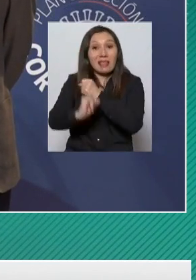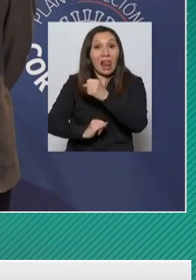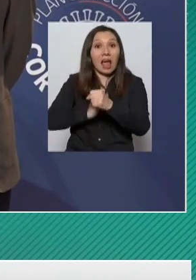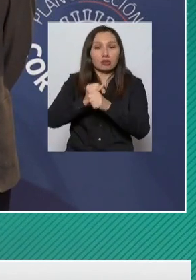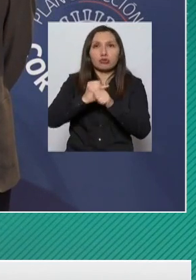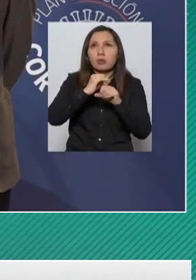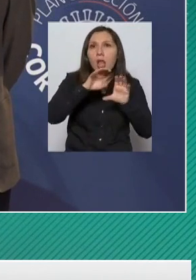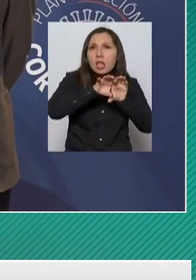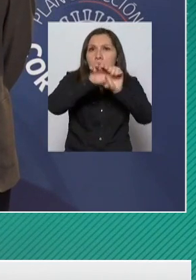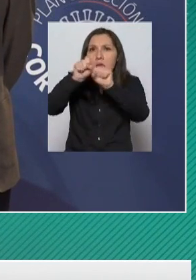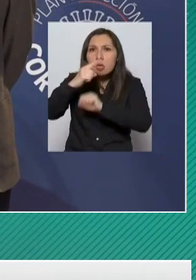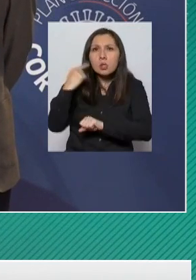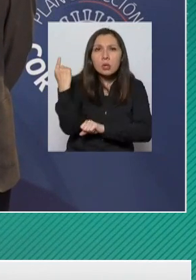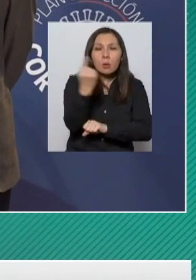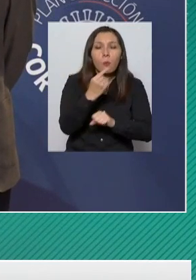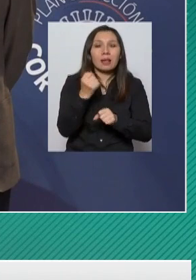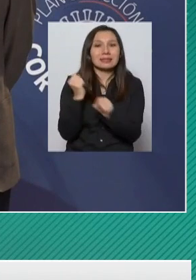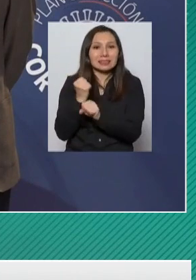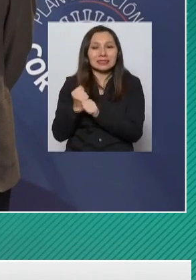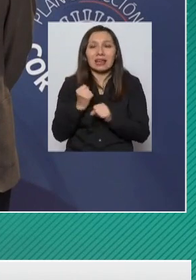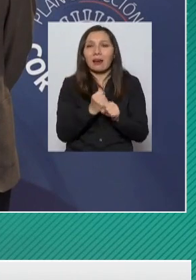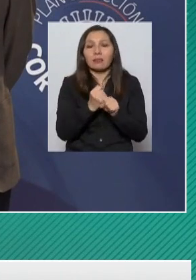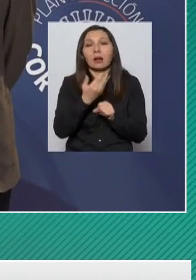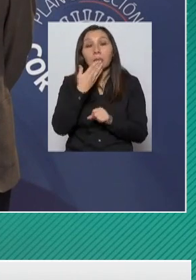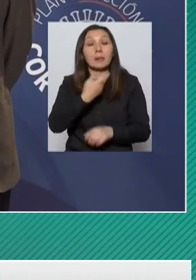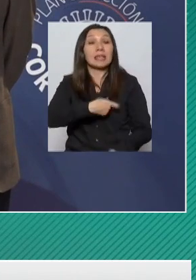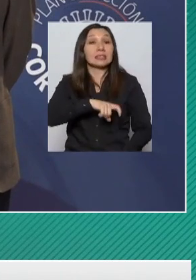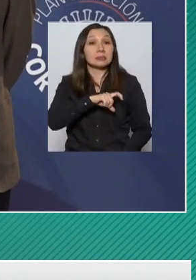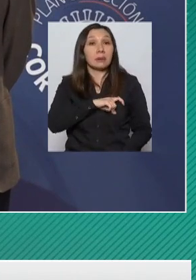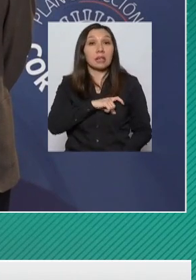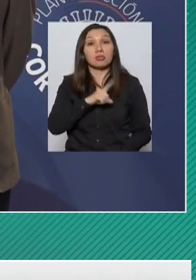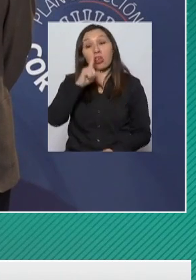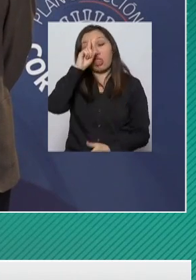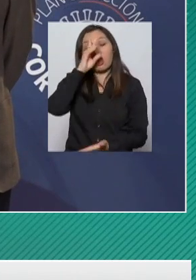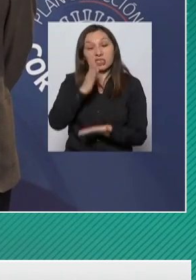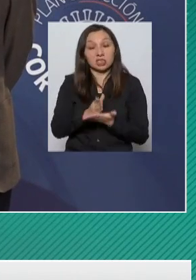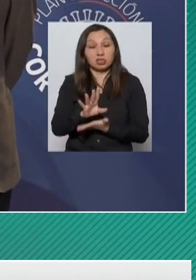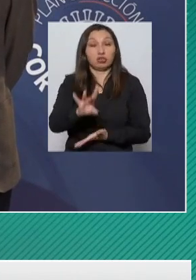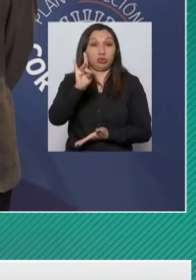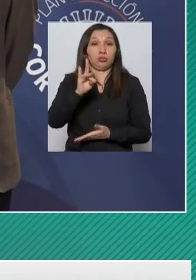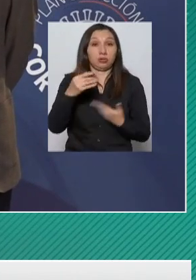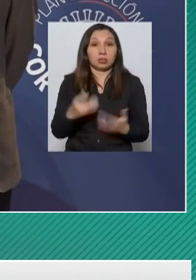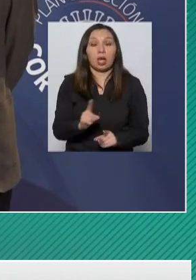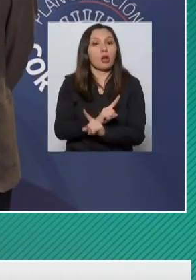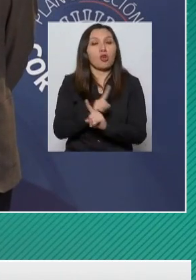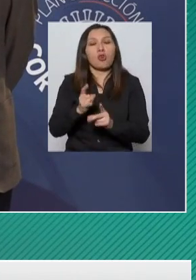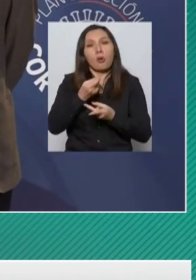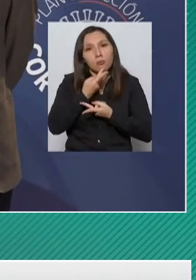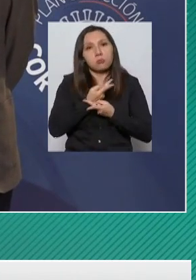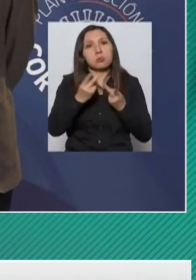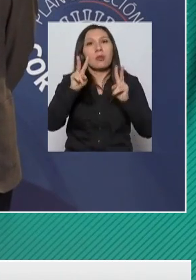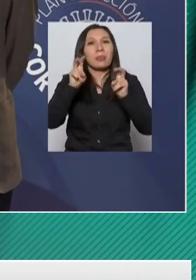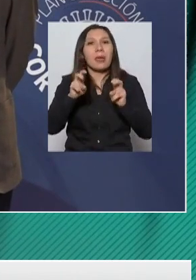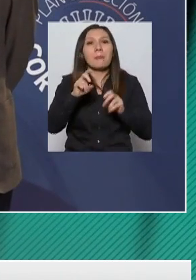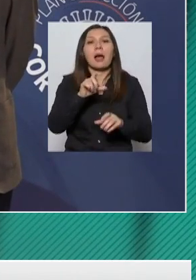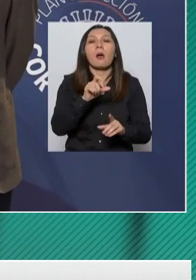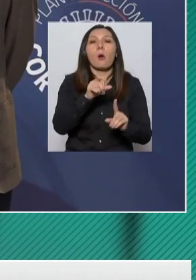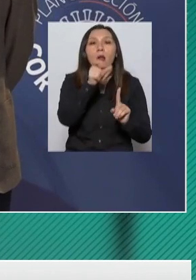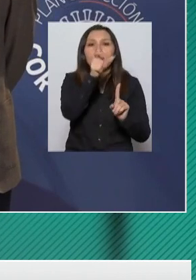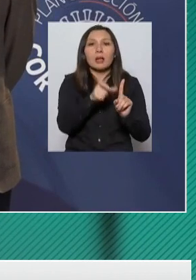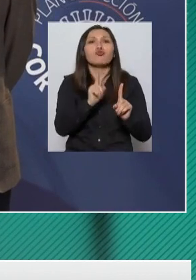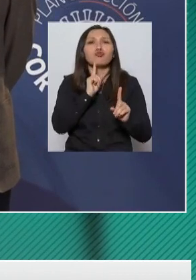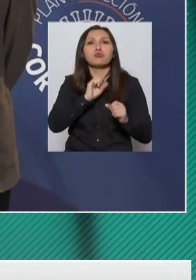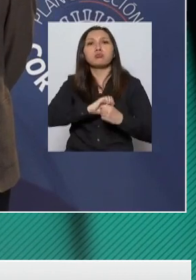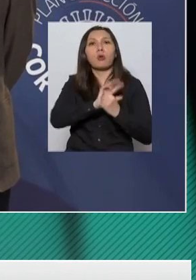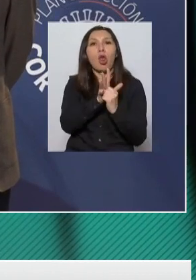en el cual estamos trabajando españa ha tomado la decisión ya de no declararlos como casos pero creo que se